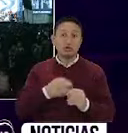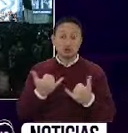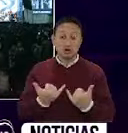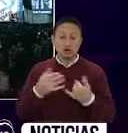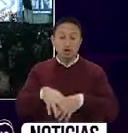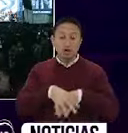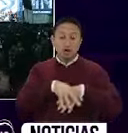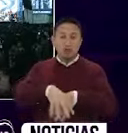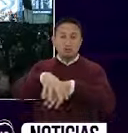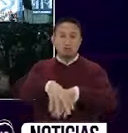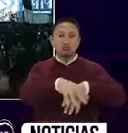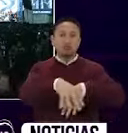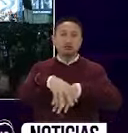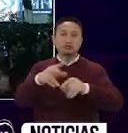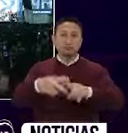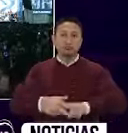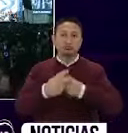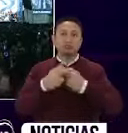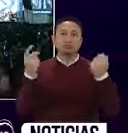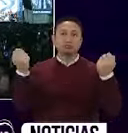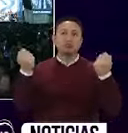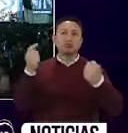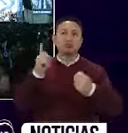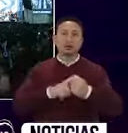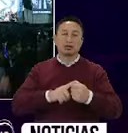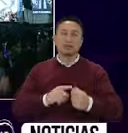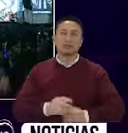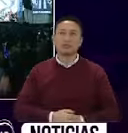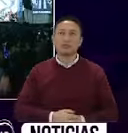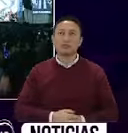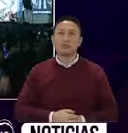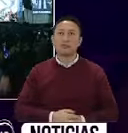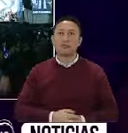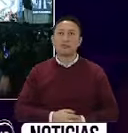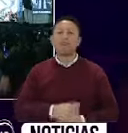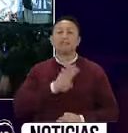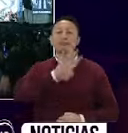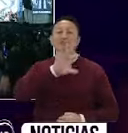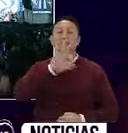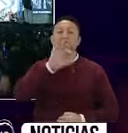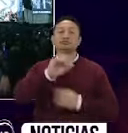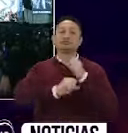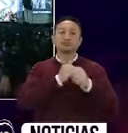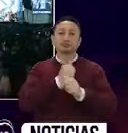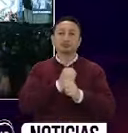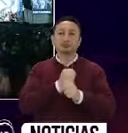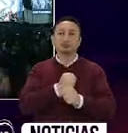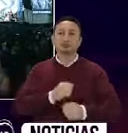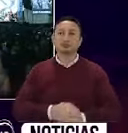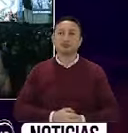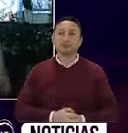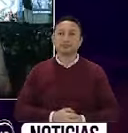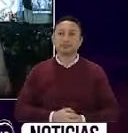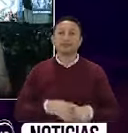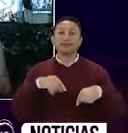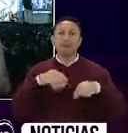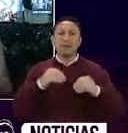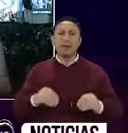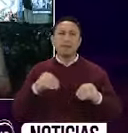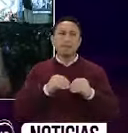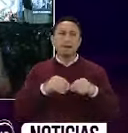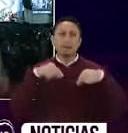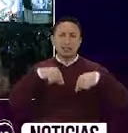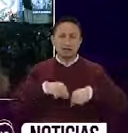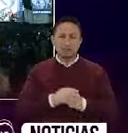en este desfile que dio el inicio de la celebración de los 490 años de fundación. Pero para conocer